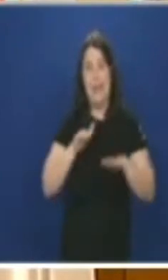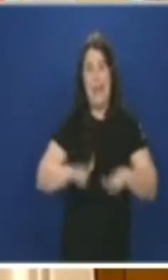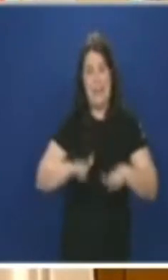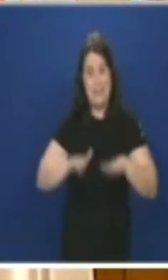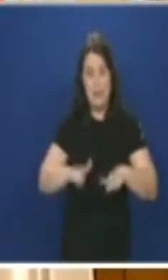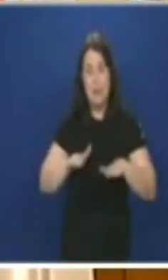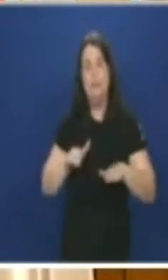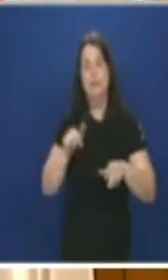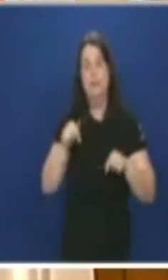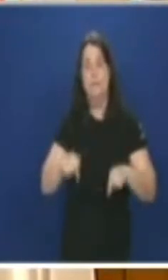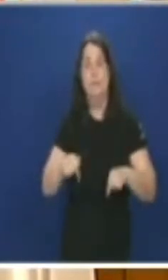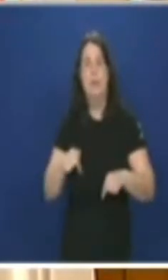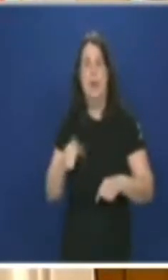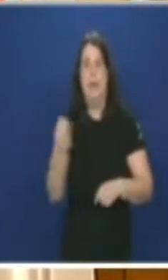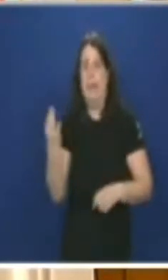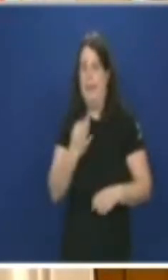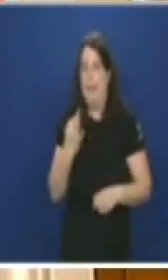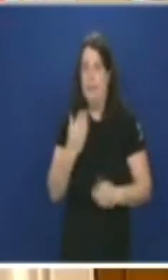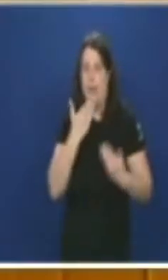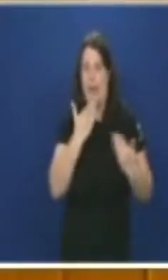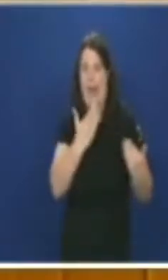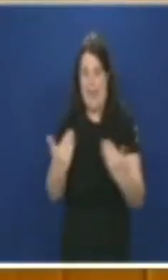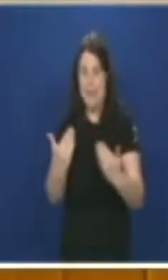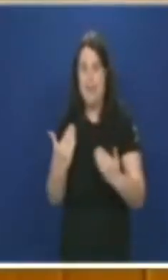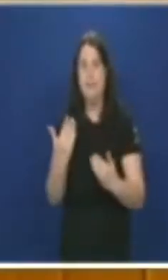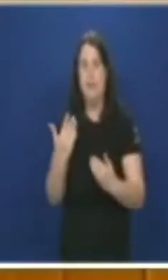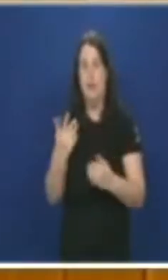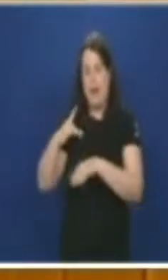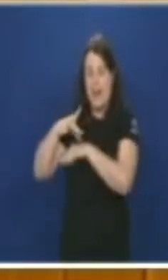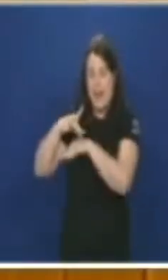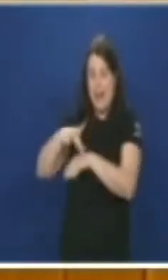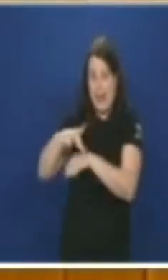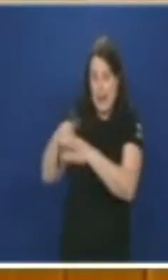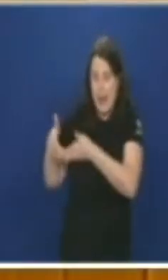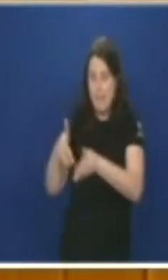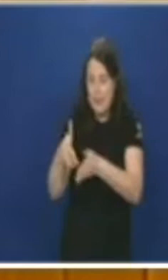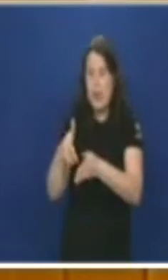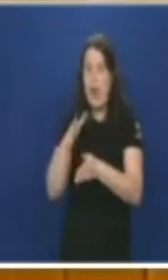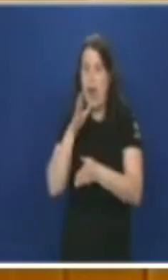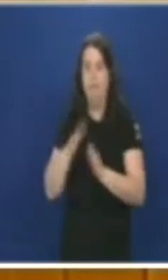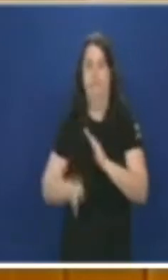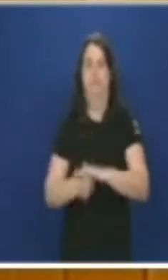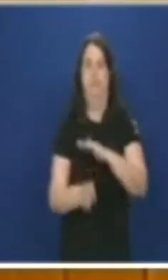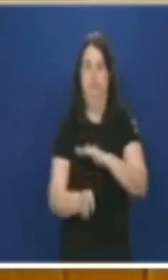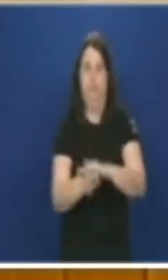mergullados en continuar o camiño por aqueles homes sinalado.